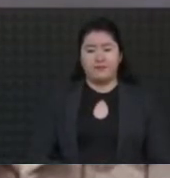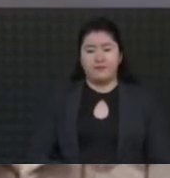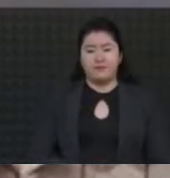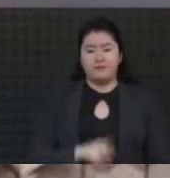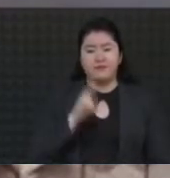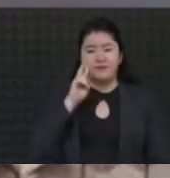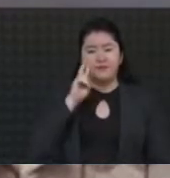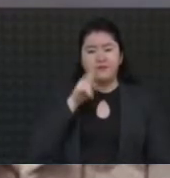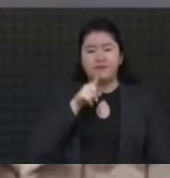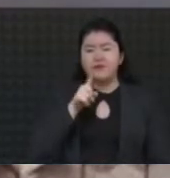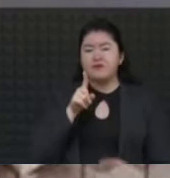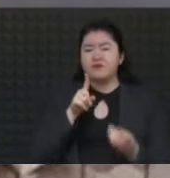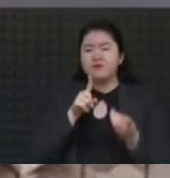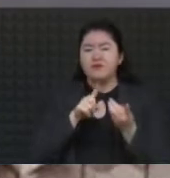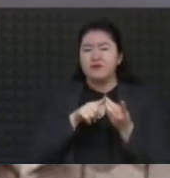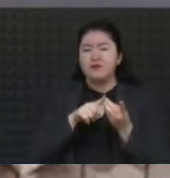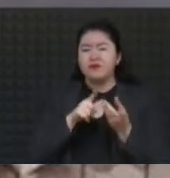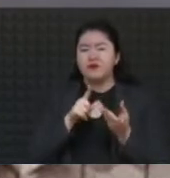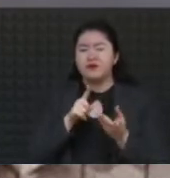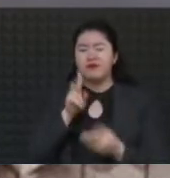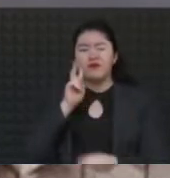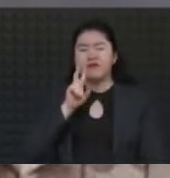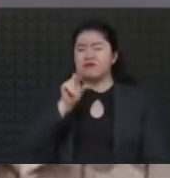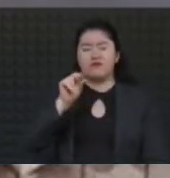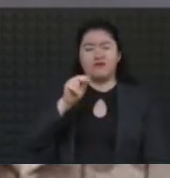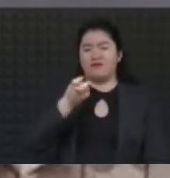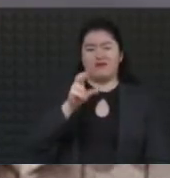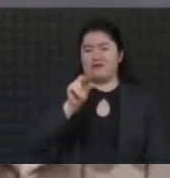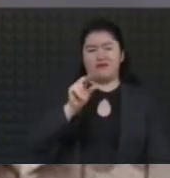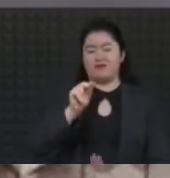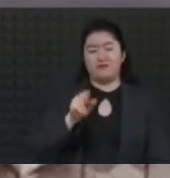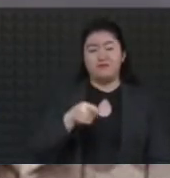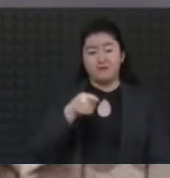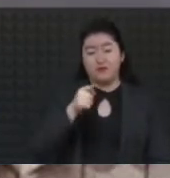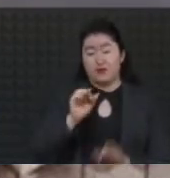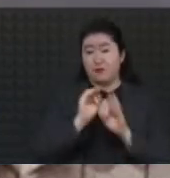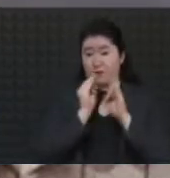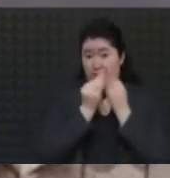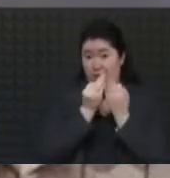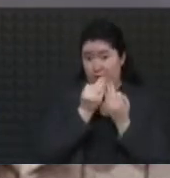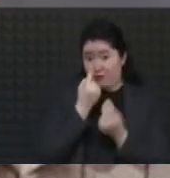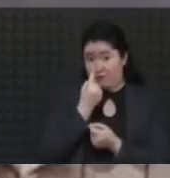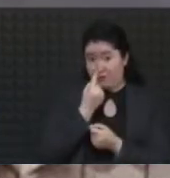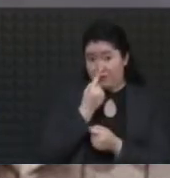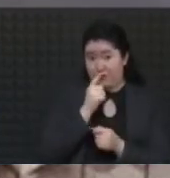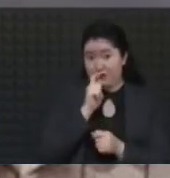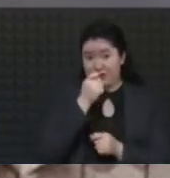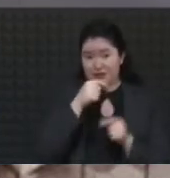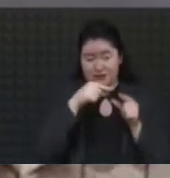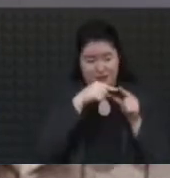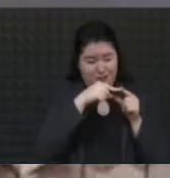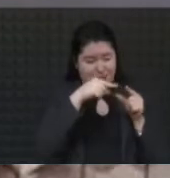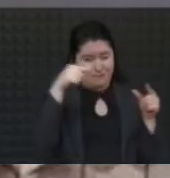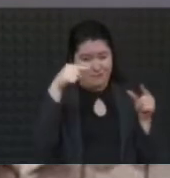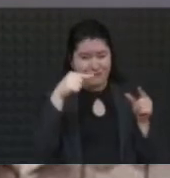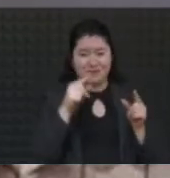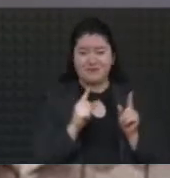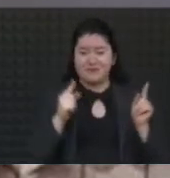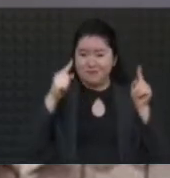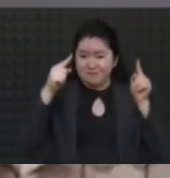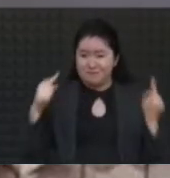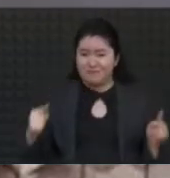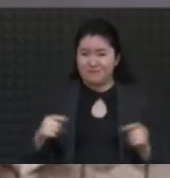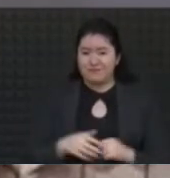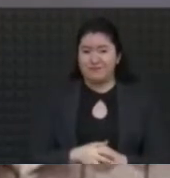Donde se ven, donde se ve, bueno, esta es una configuración de doble donde se